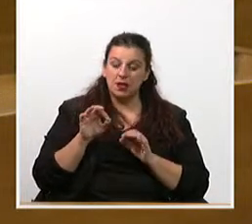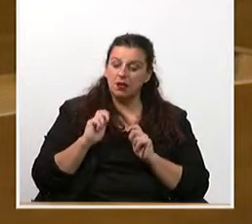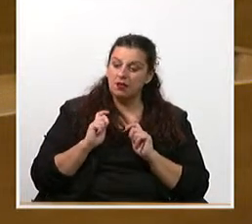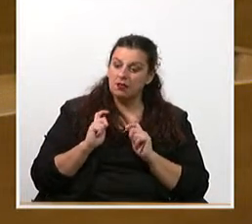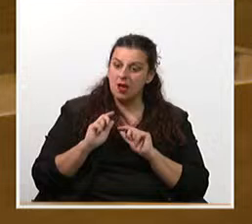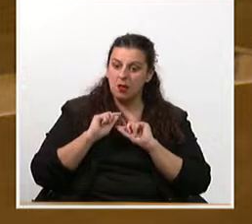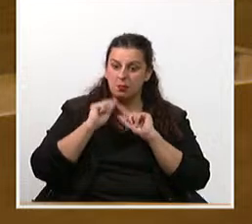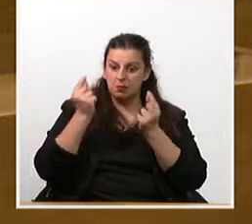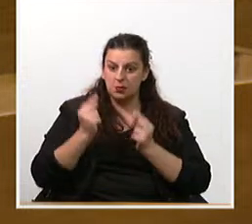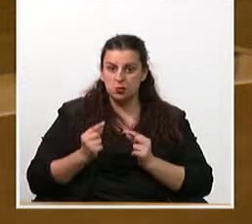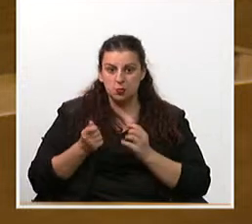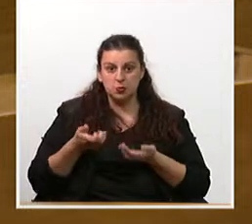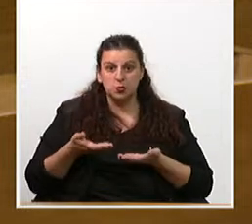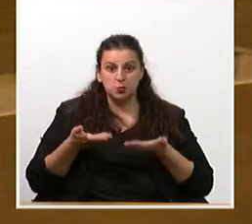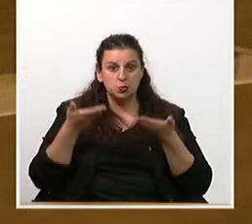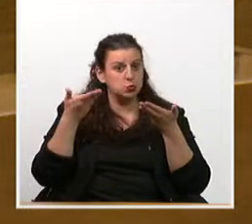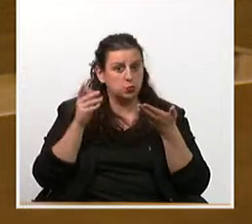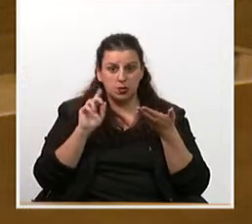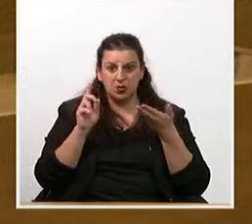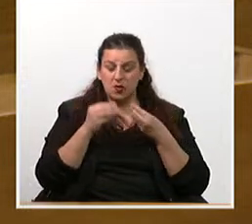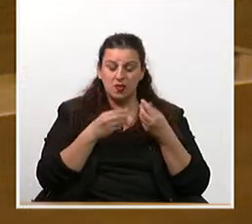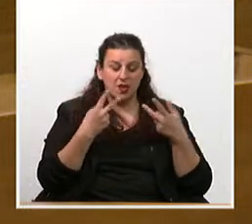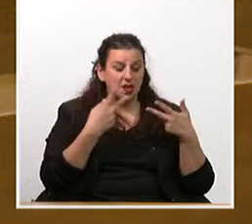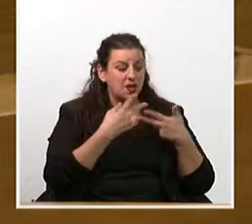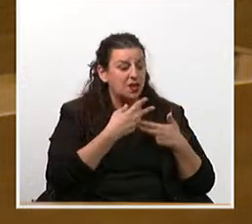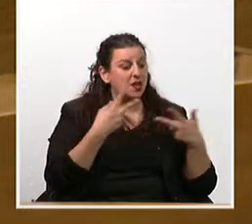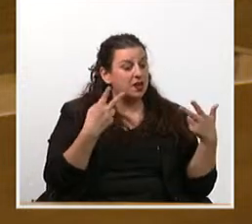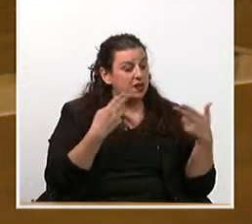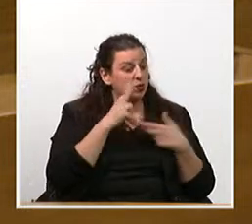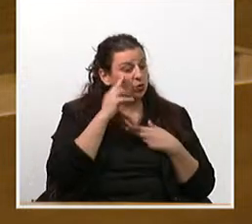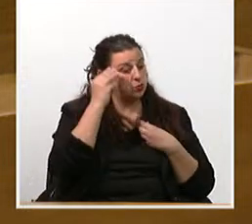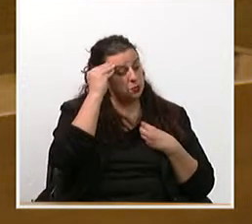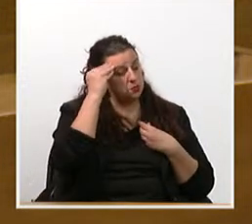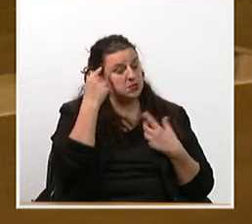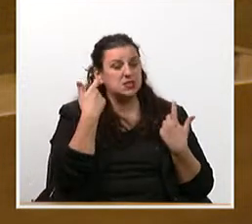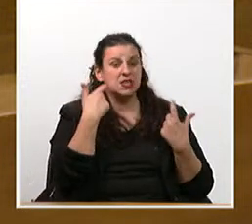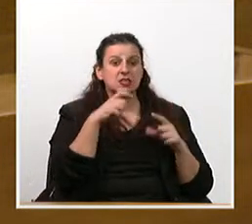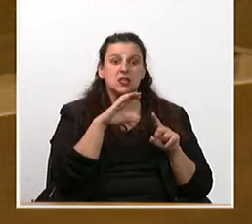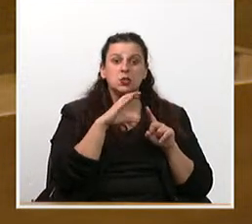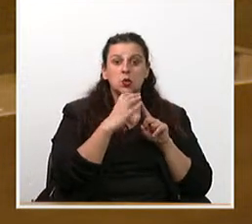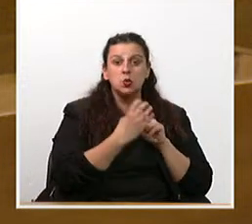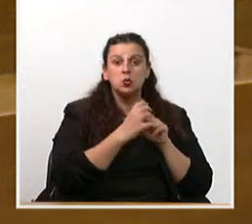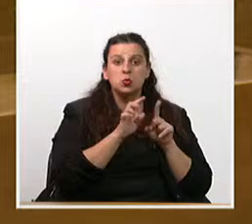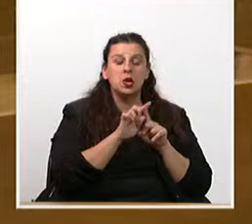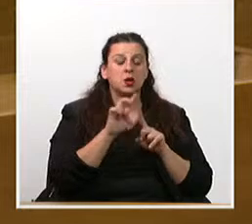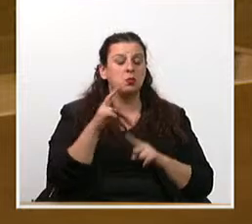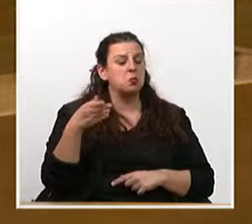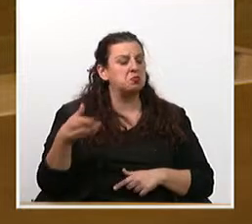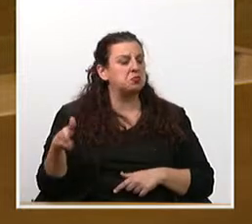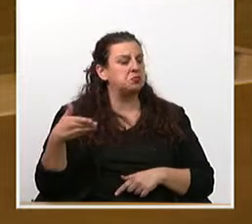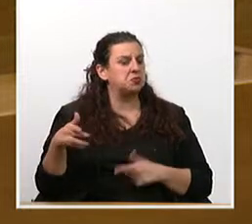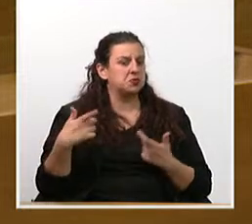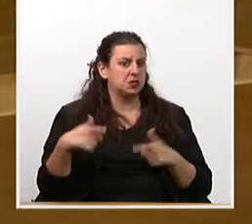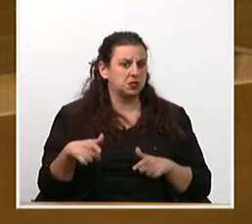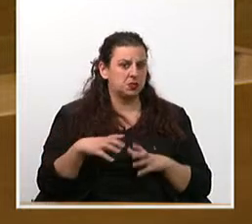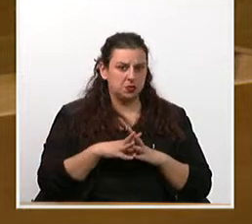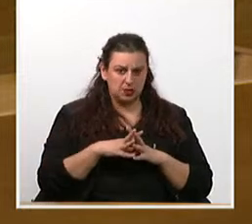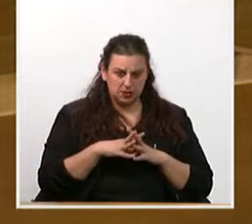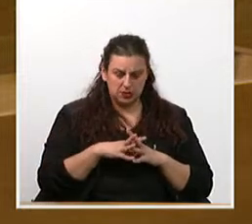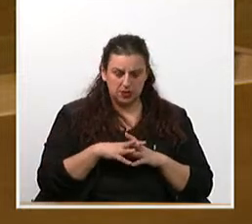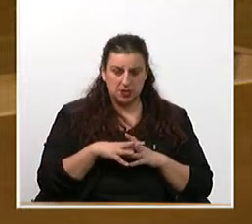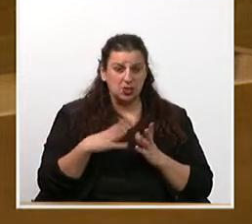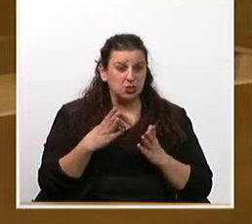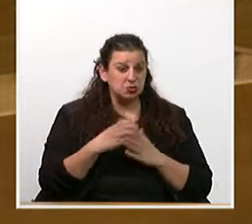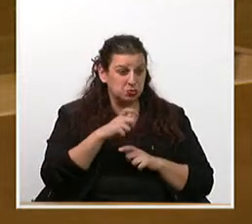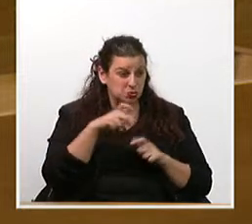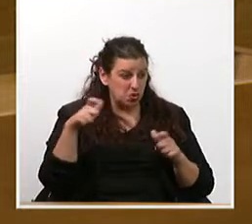presup que rara sector de la cultura con sector de segon que cont señor